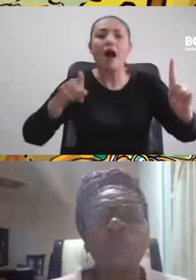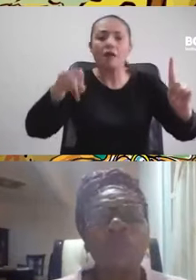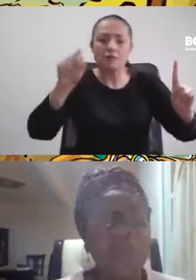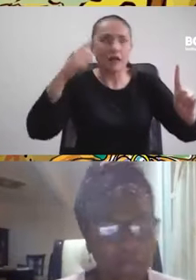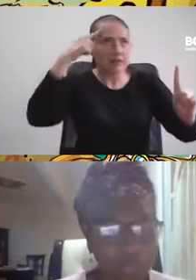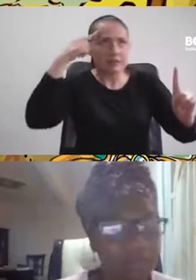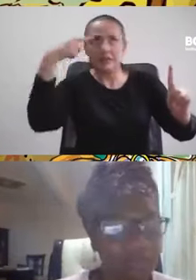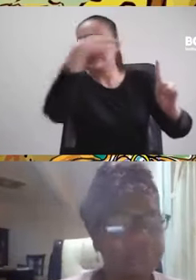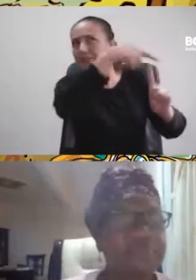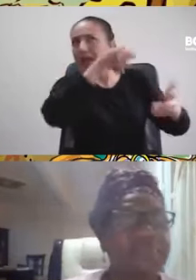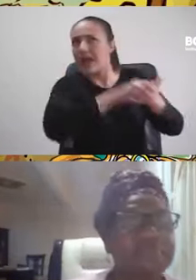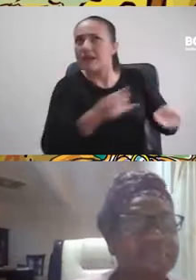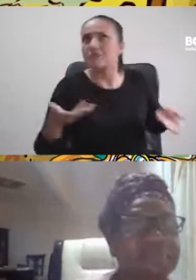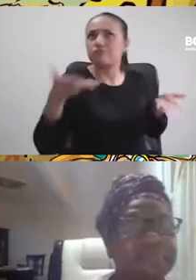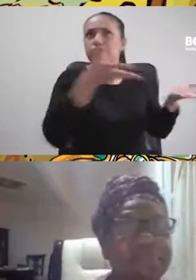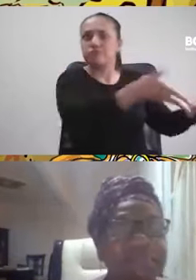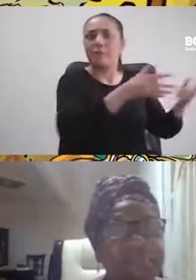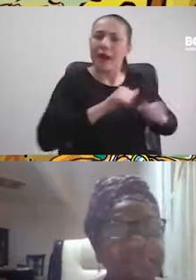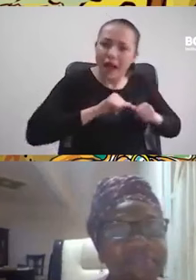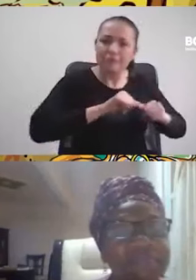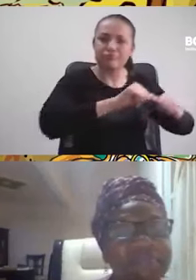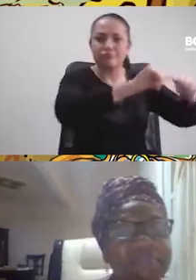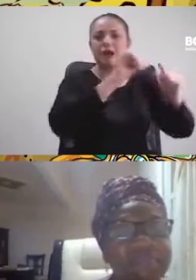nuestros valores.